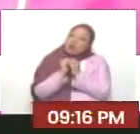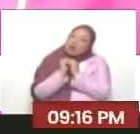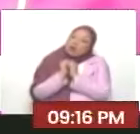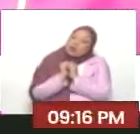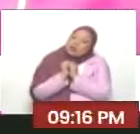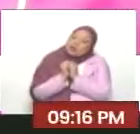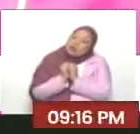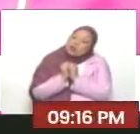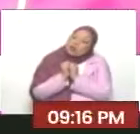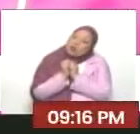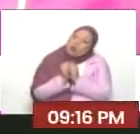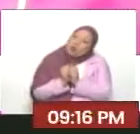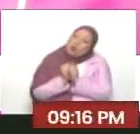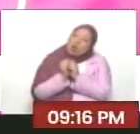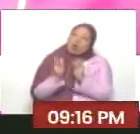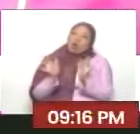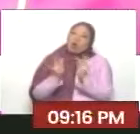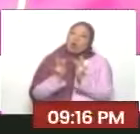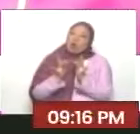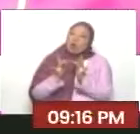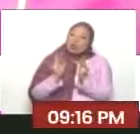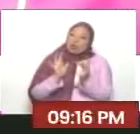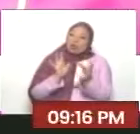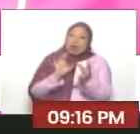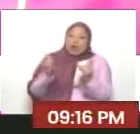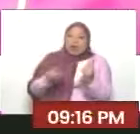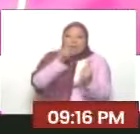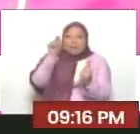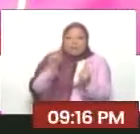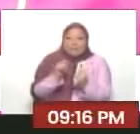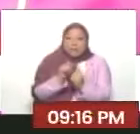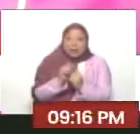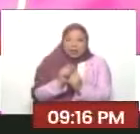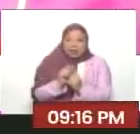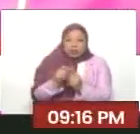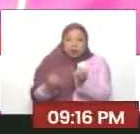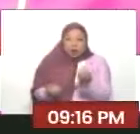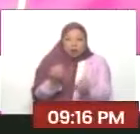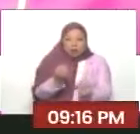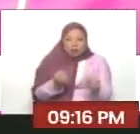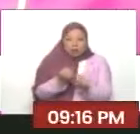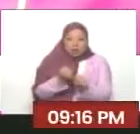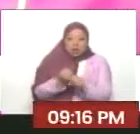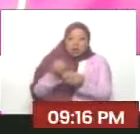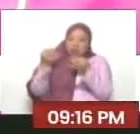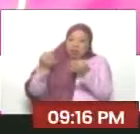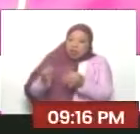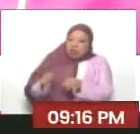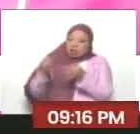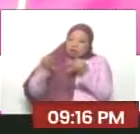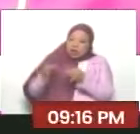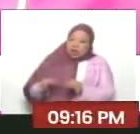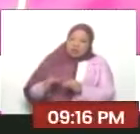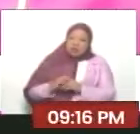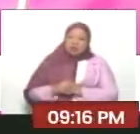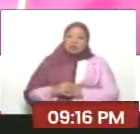sus cultivos. Hay una conexión espiritual también en la siembra. Nos conectamos con la naturaleza.